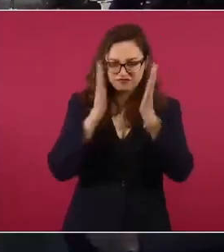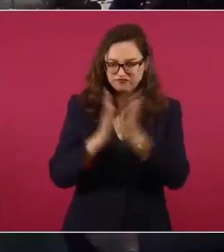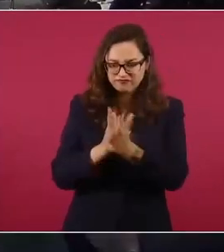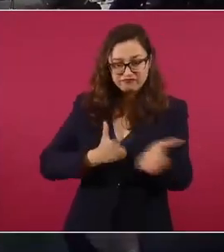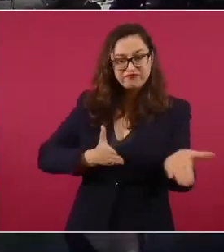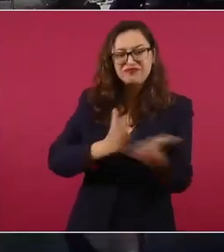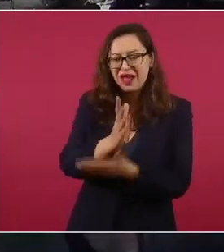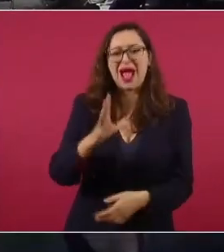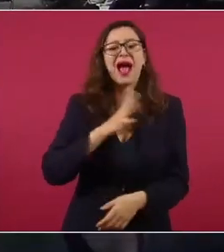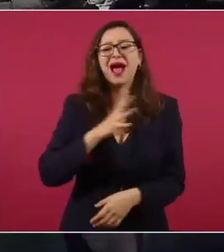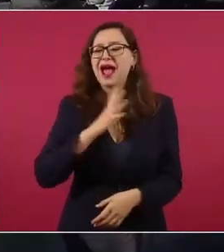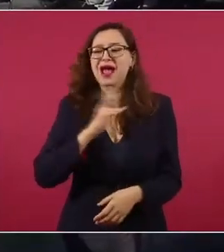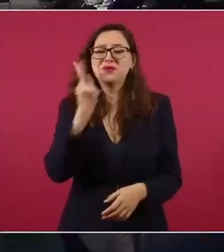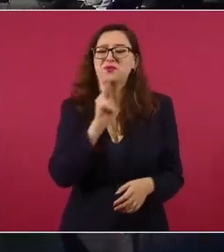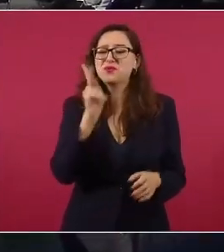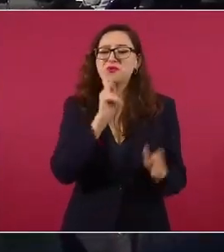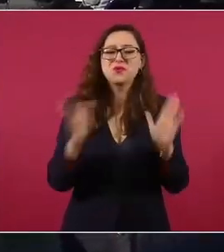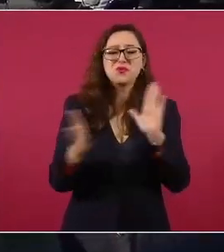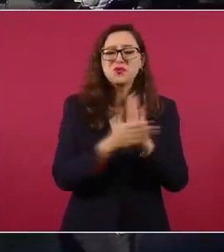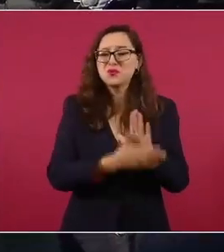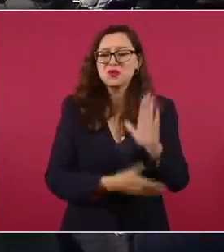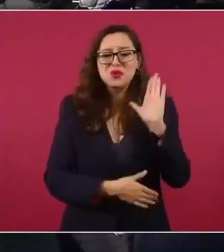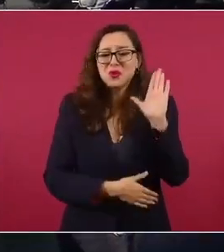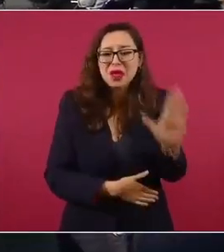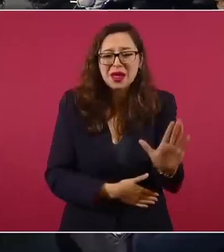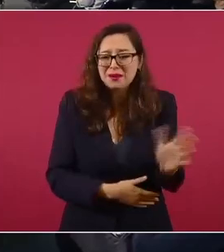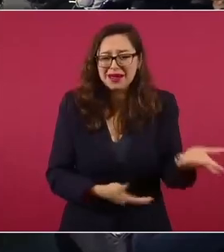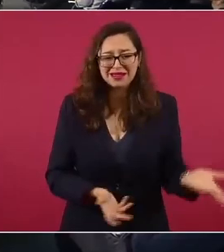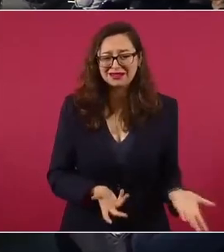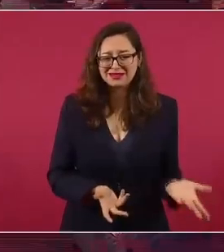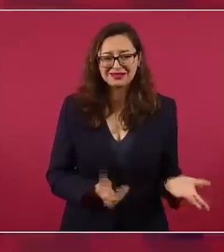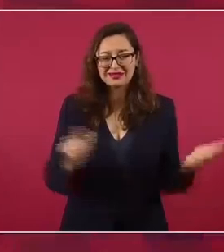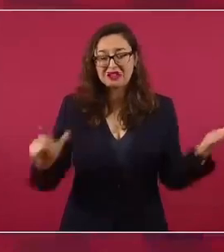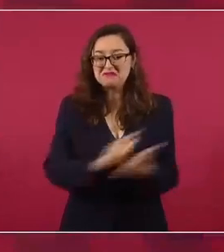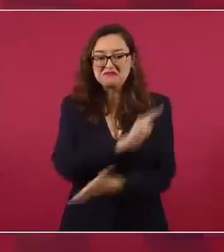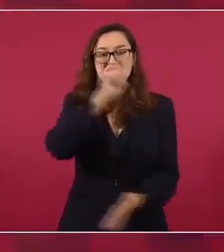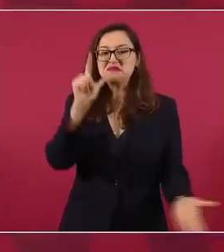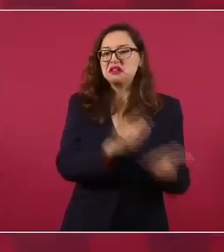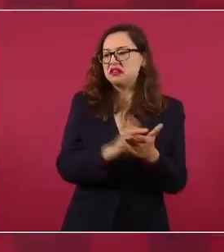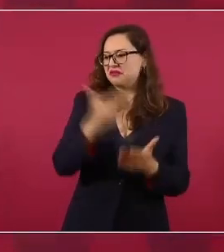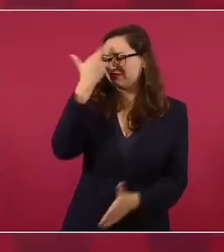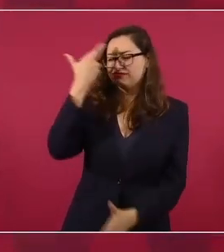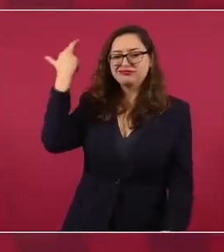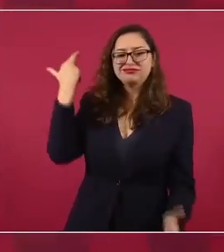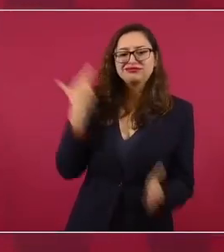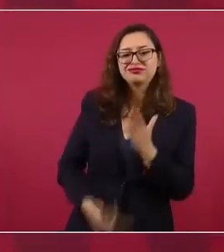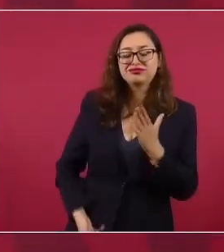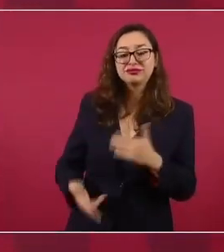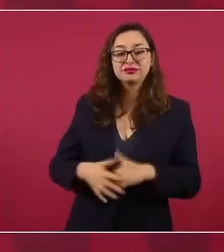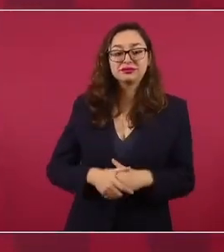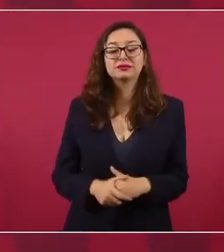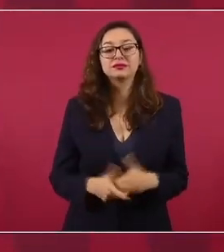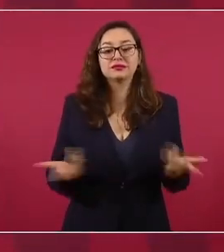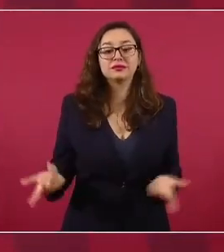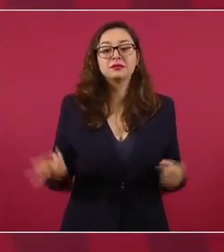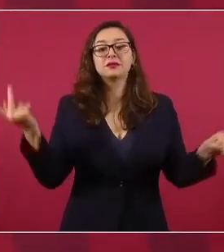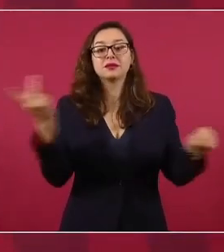demostrado, es más, violaron la ley, porque entonces no se podía pagar